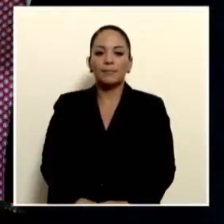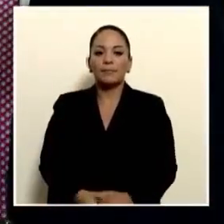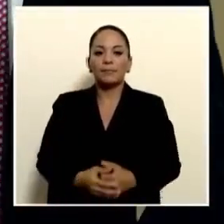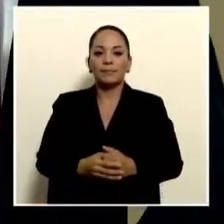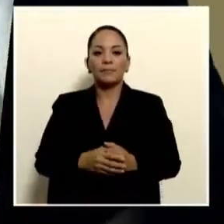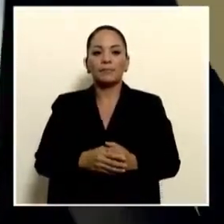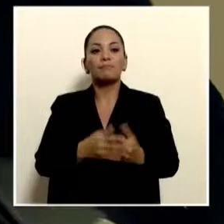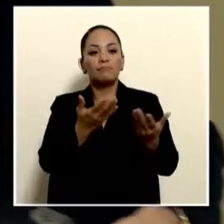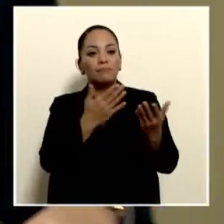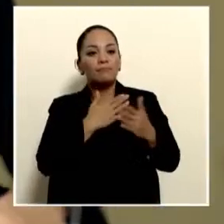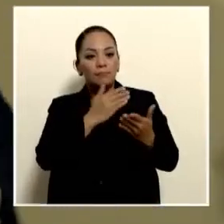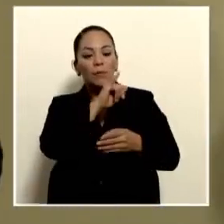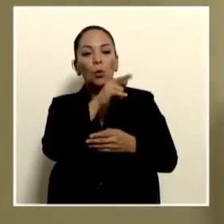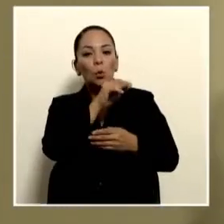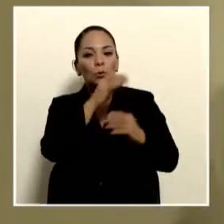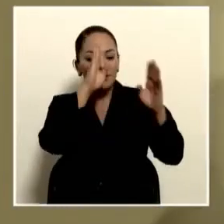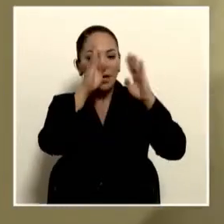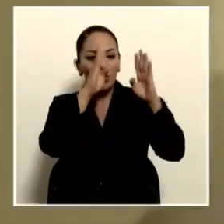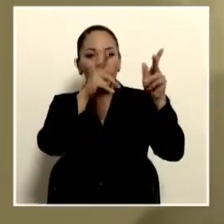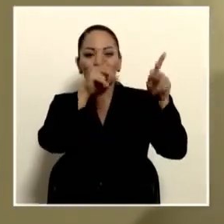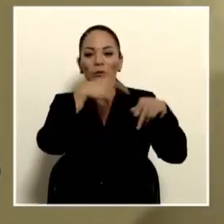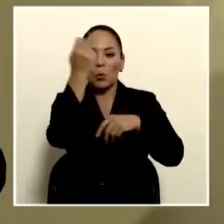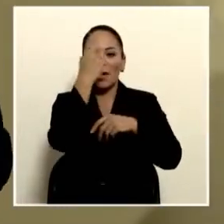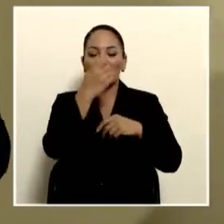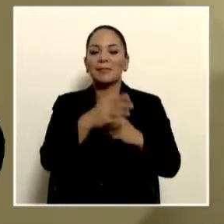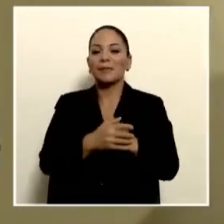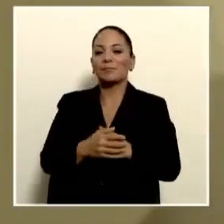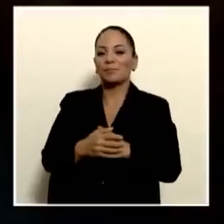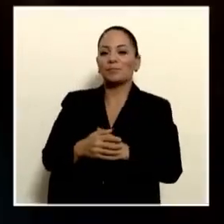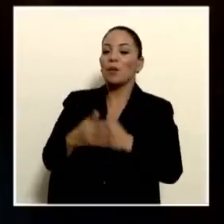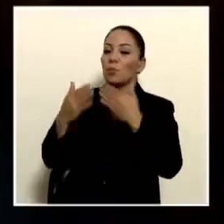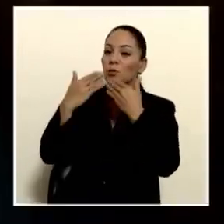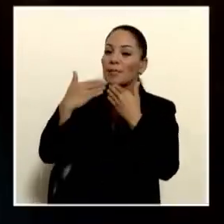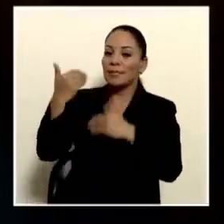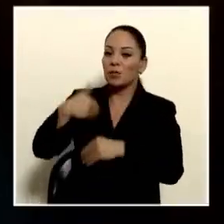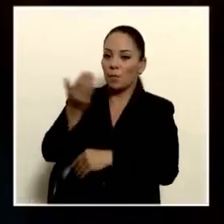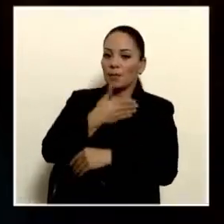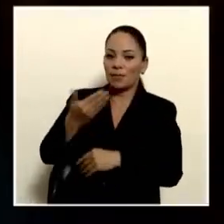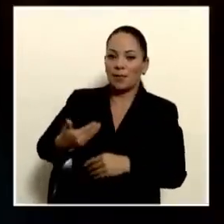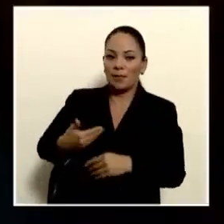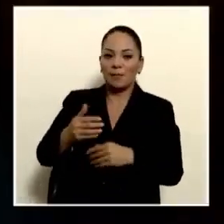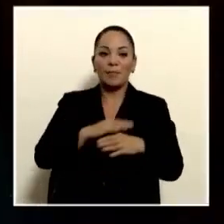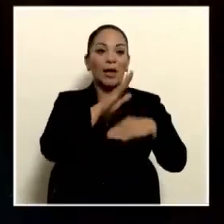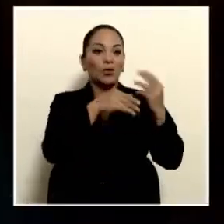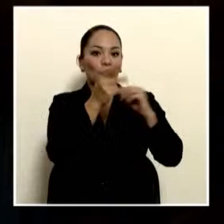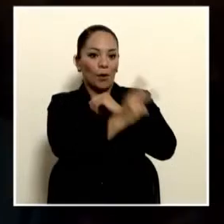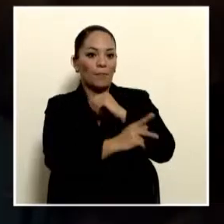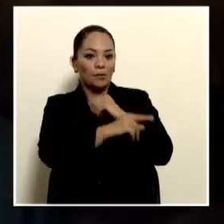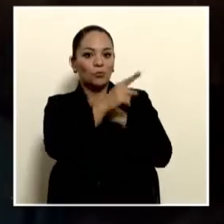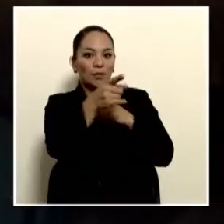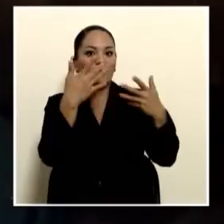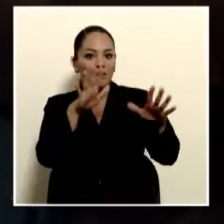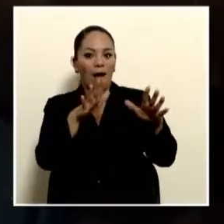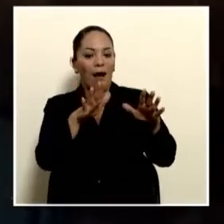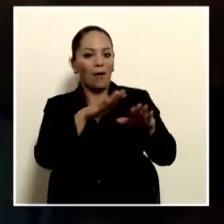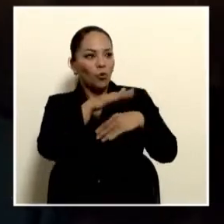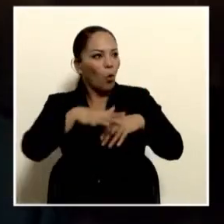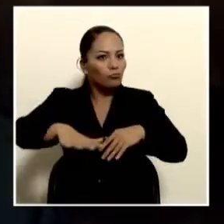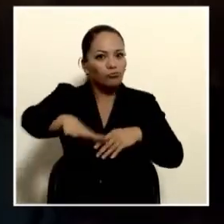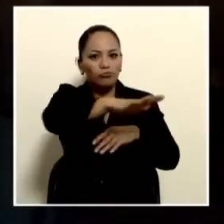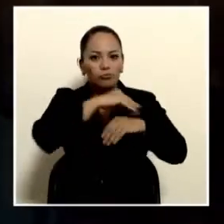Don Julio, a sus órdenes. Un saludo a la gente de Guanacaste. Muchas gracias, señor presidente. Y a todo el país, porque ya ustedes tienen cobertura nacional,